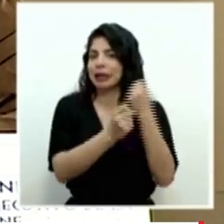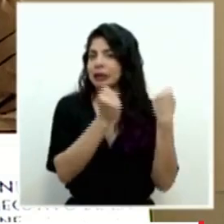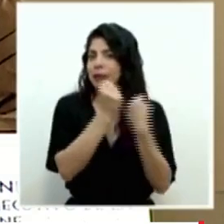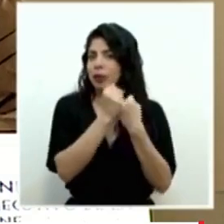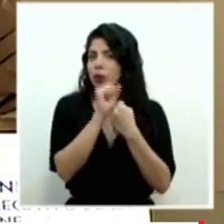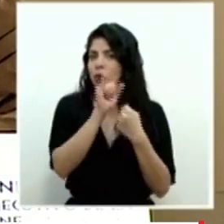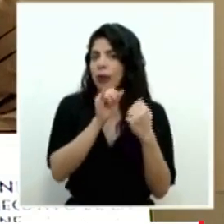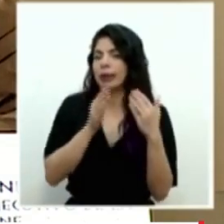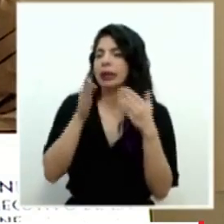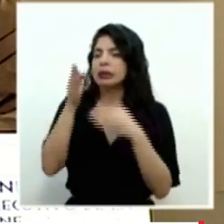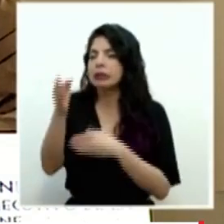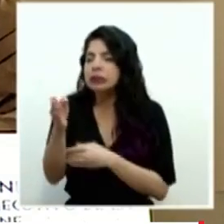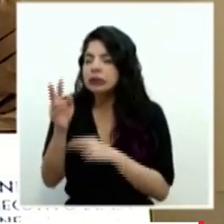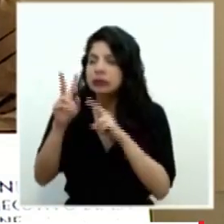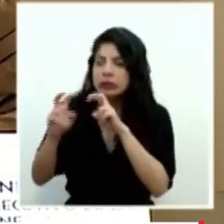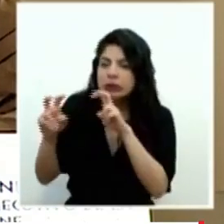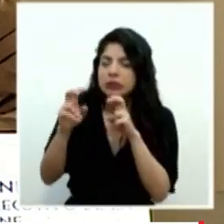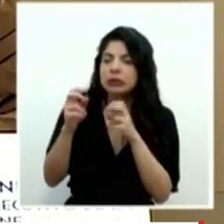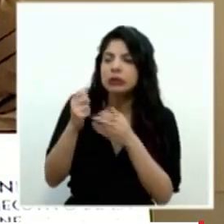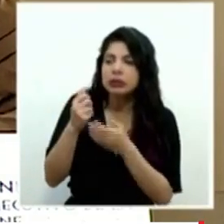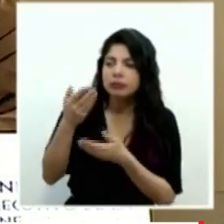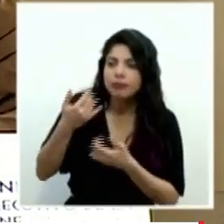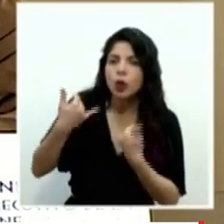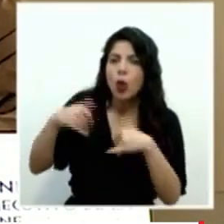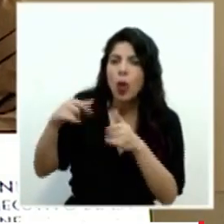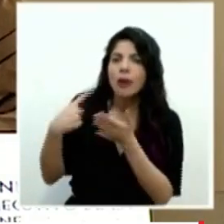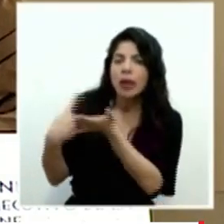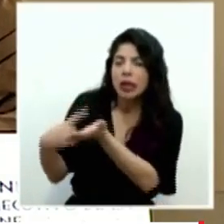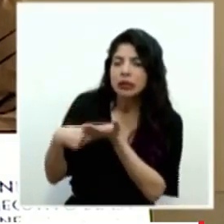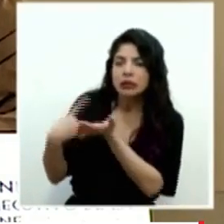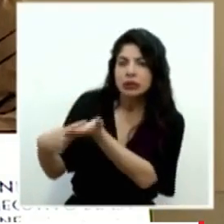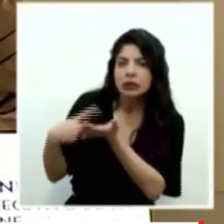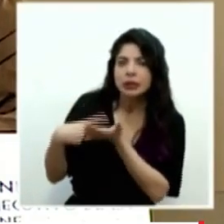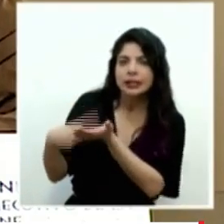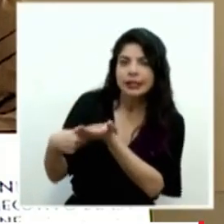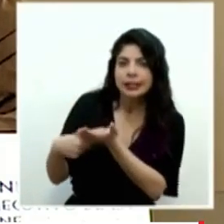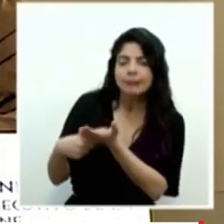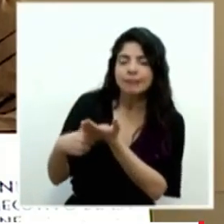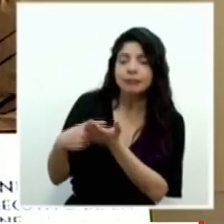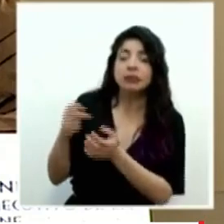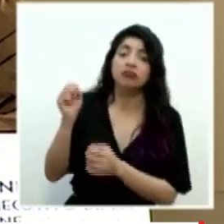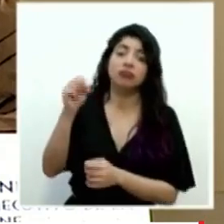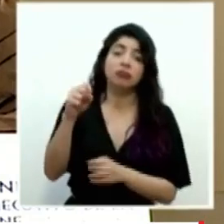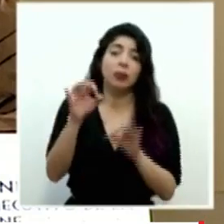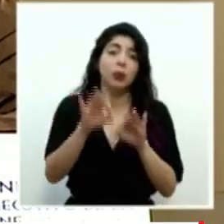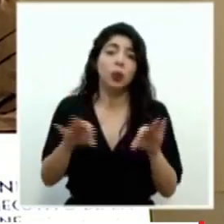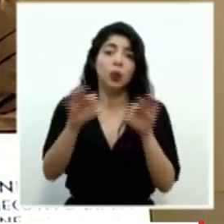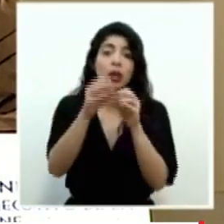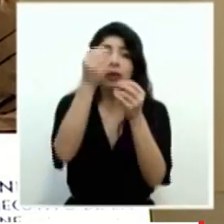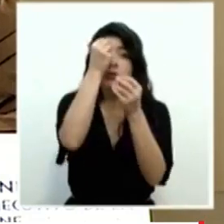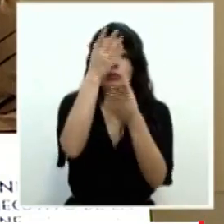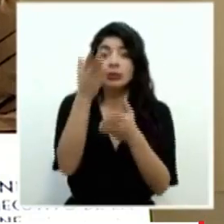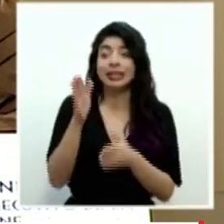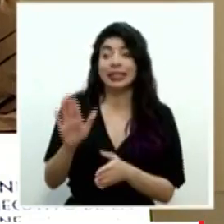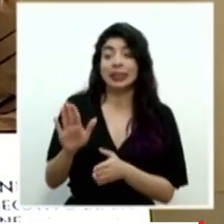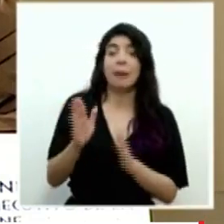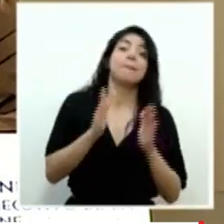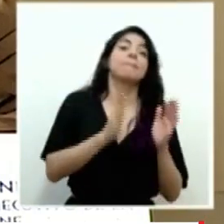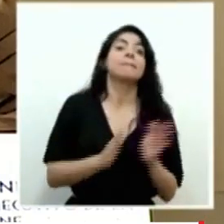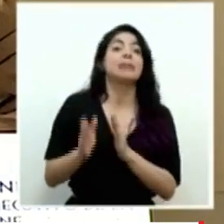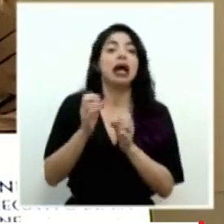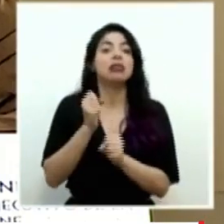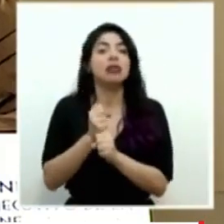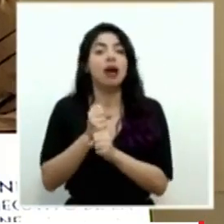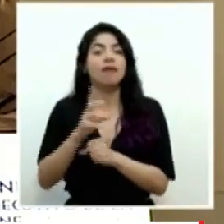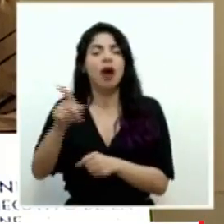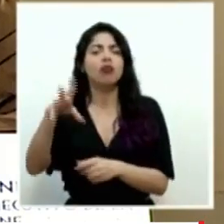proceso. Todavía están en proceso de conversación y sí es importante mencionar acá que en este plan de trabajo